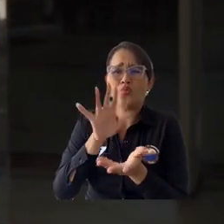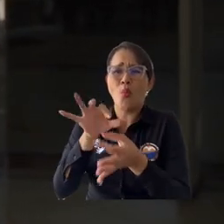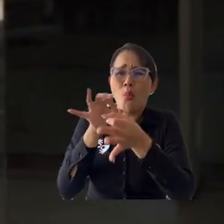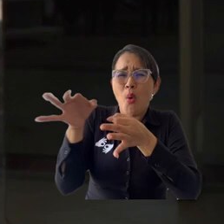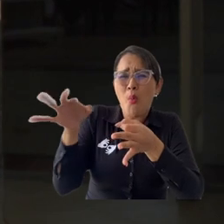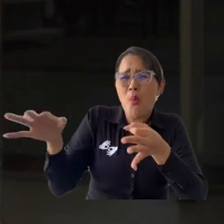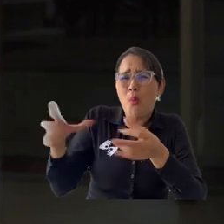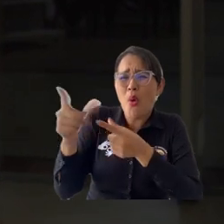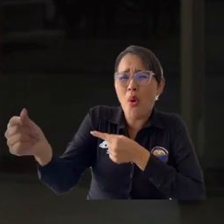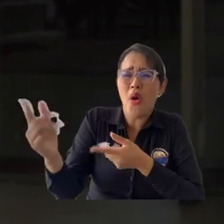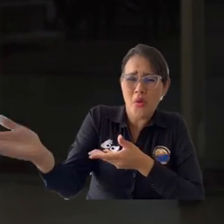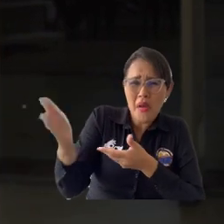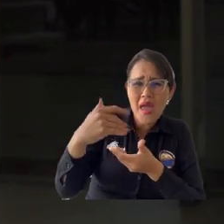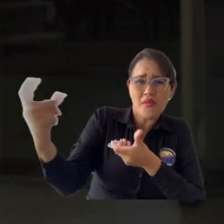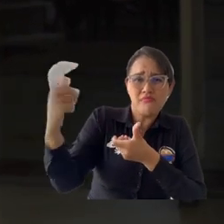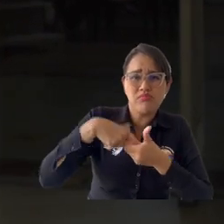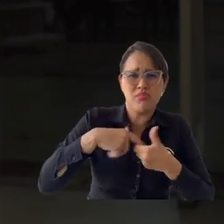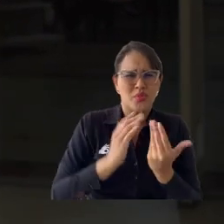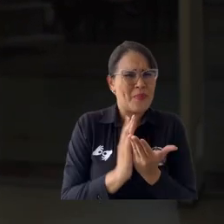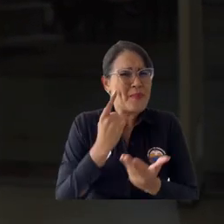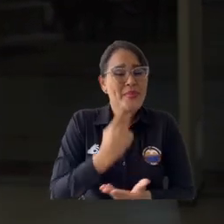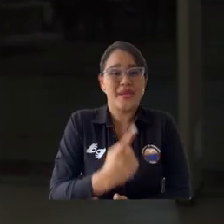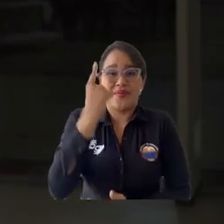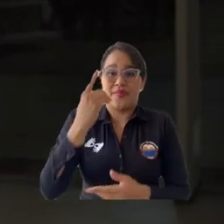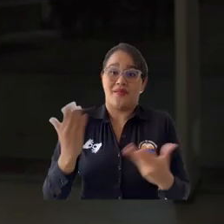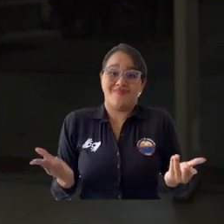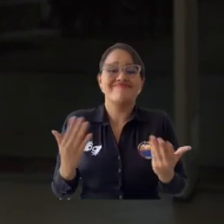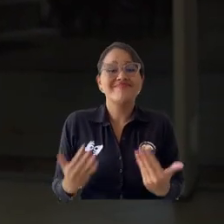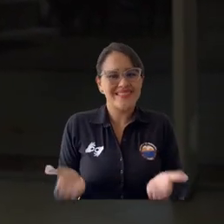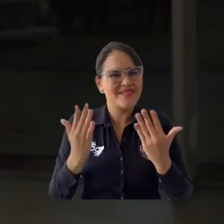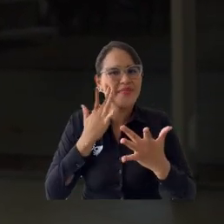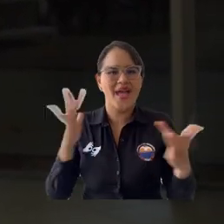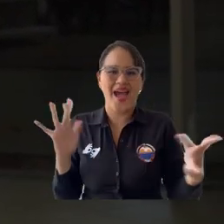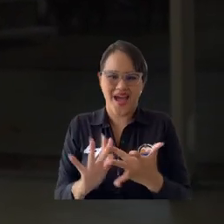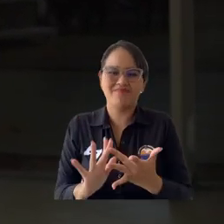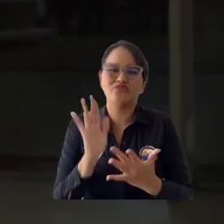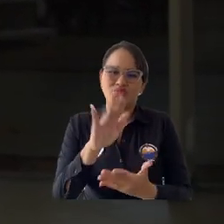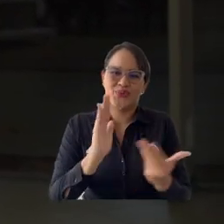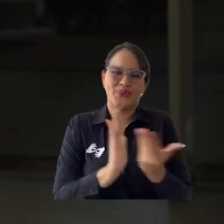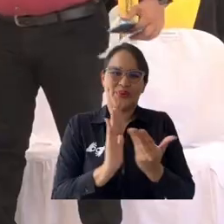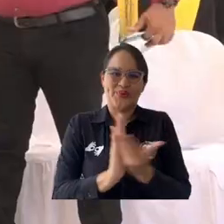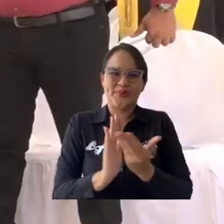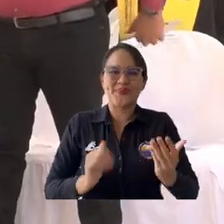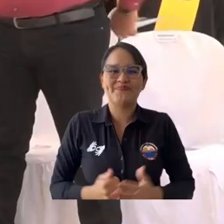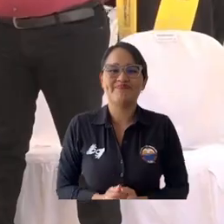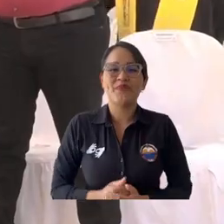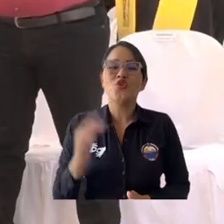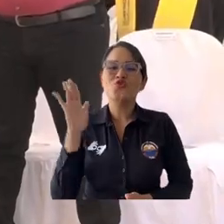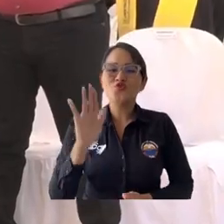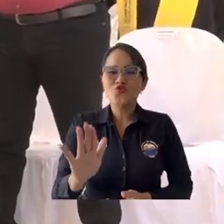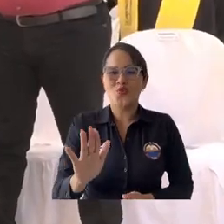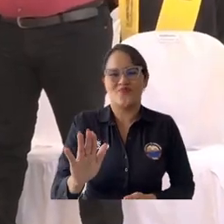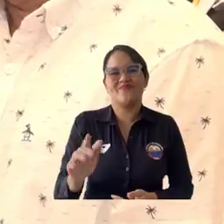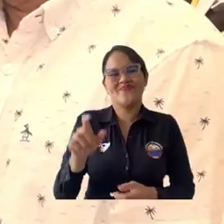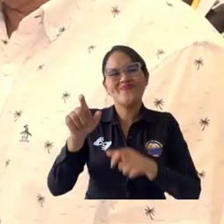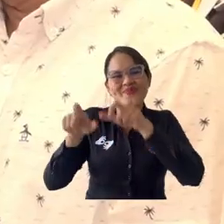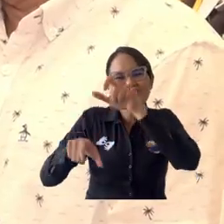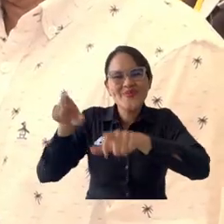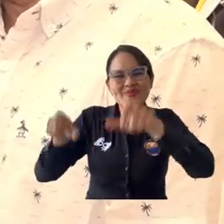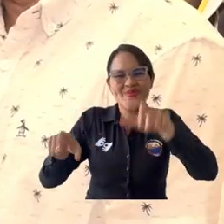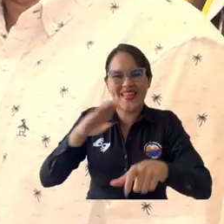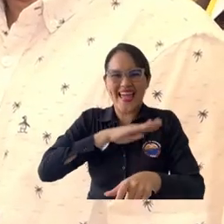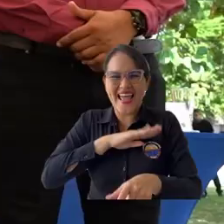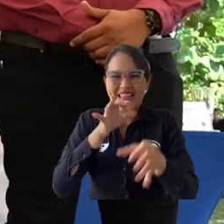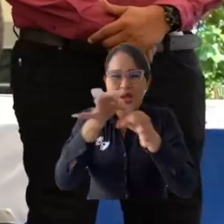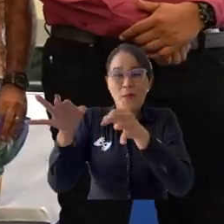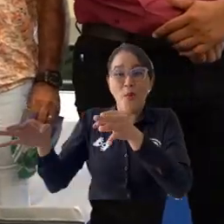llegar, y realmente ese es el camino correcto. El de la educación. Los dirigentes municipales exaltaron el